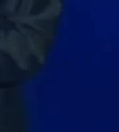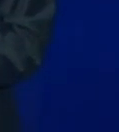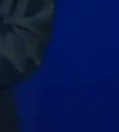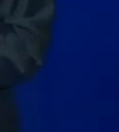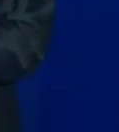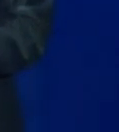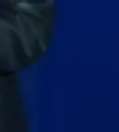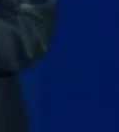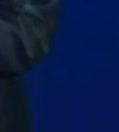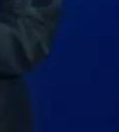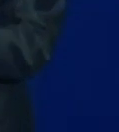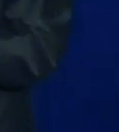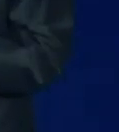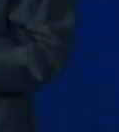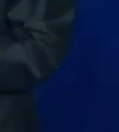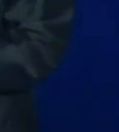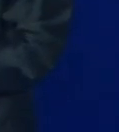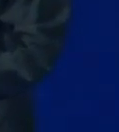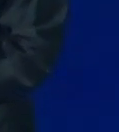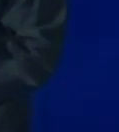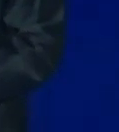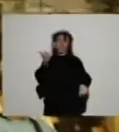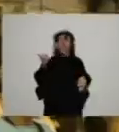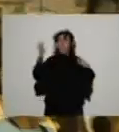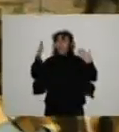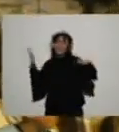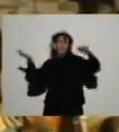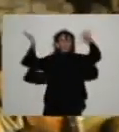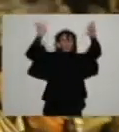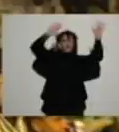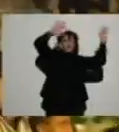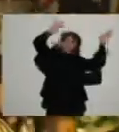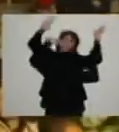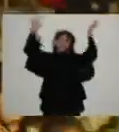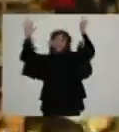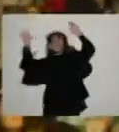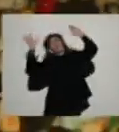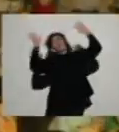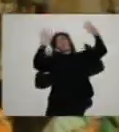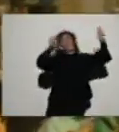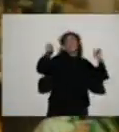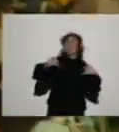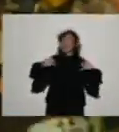Hoy podrán ver la segunda fase en Lanzarote Televisión. Si no pueden acudir al recinto ferial, donde actuarán a partir de las 9 de la